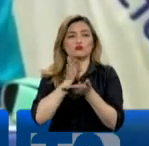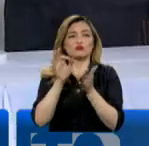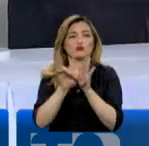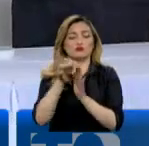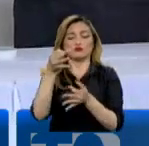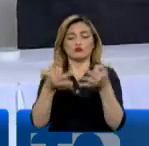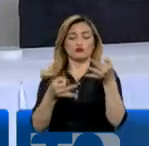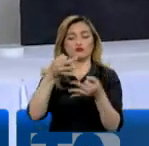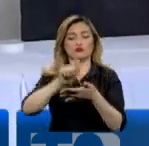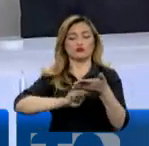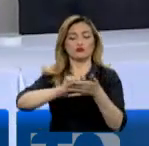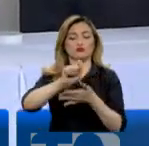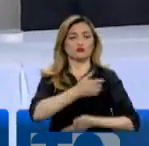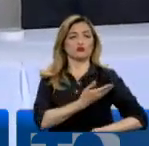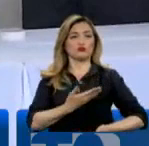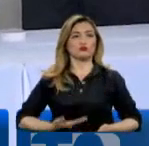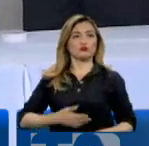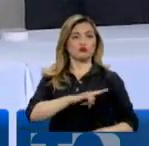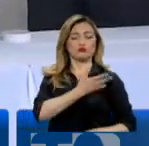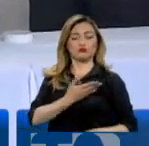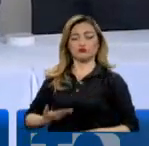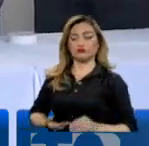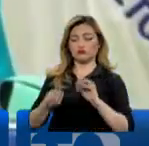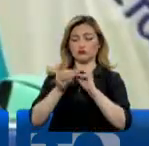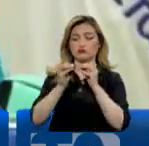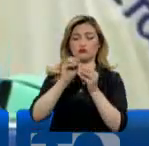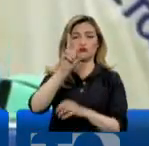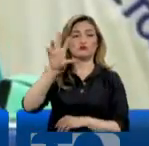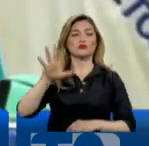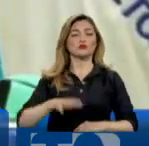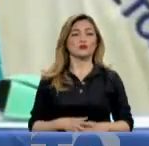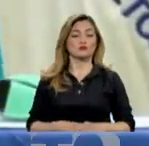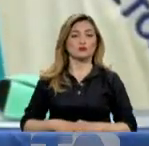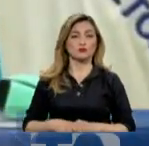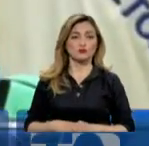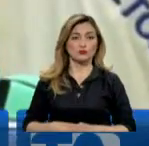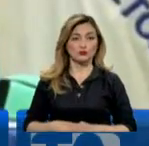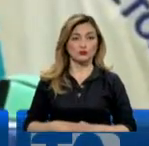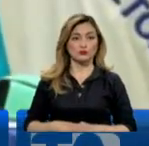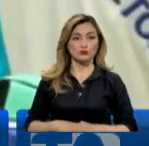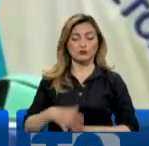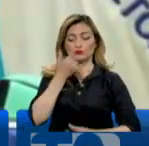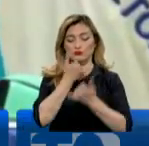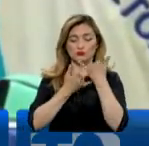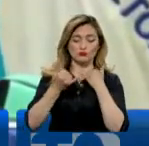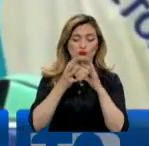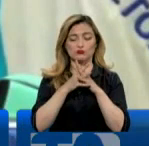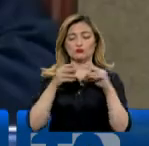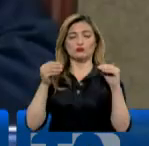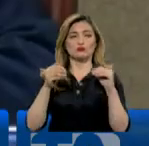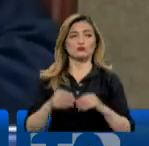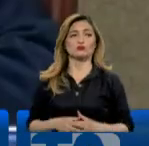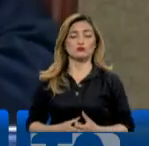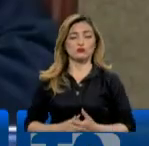candidaturas a presidente y vicepresidente de alianza país procedió a subsanar a las observaciones realizadas